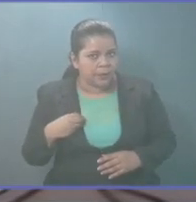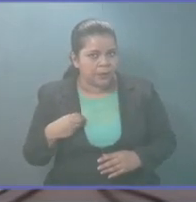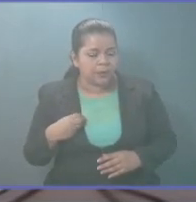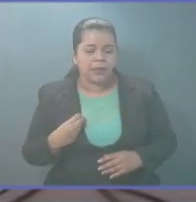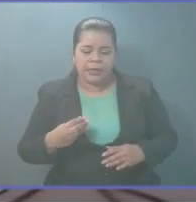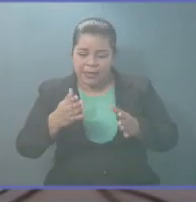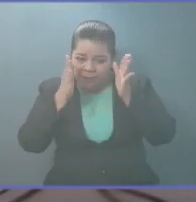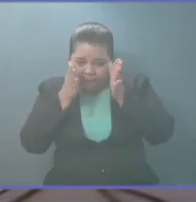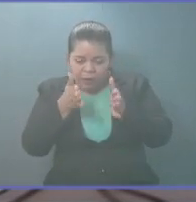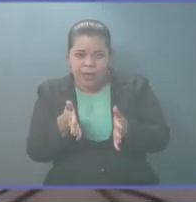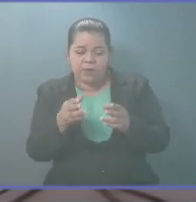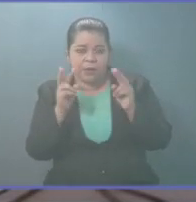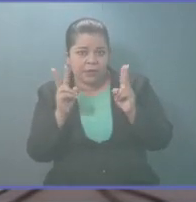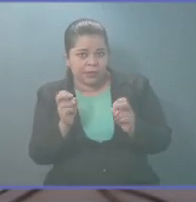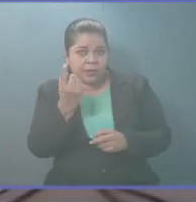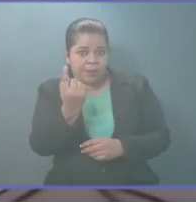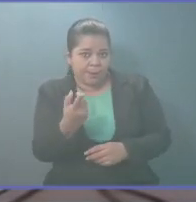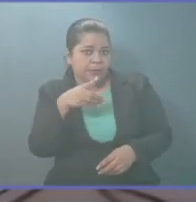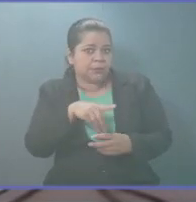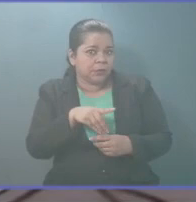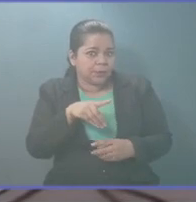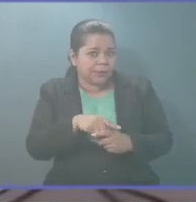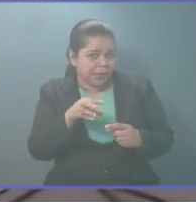Ya solo nos faltan 2 artículos, colegas.